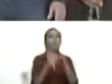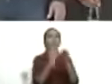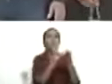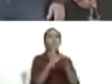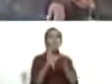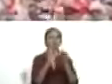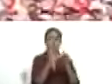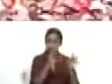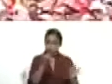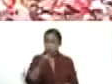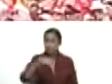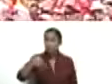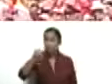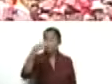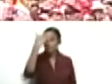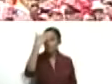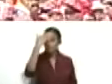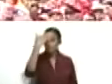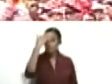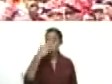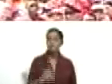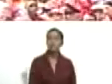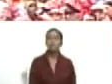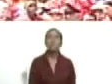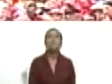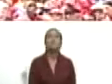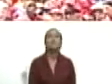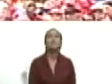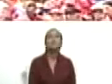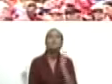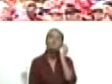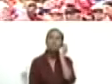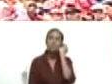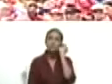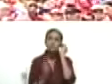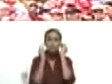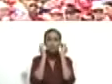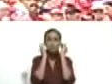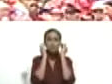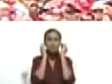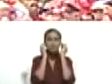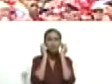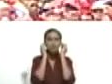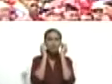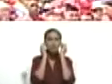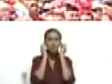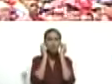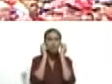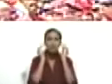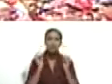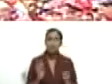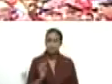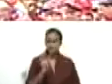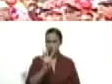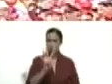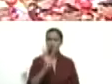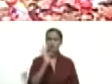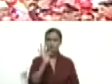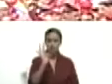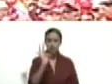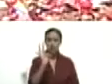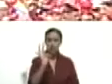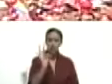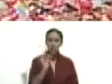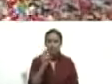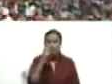¿Entendido? Y yo la lanzo hoy, 4 de febrero, 2024.